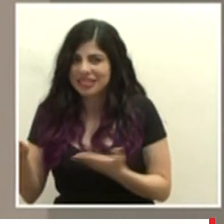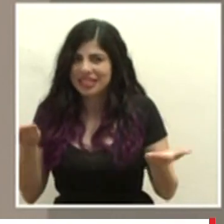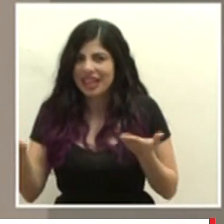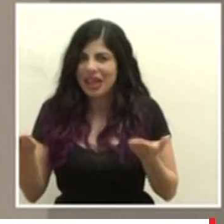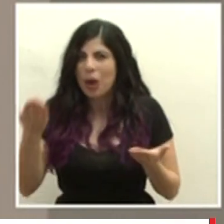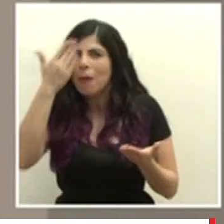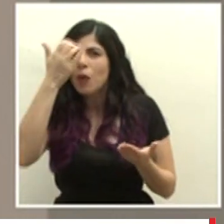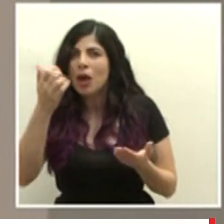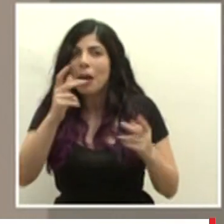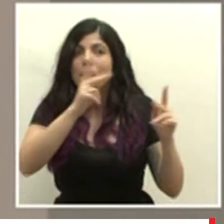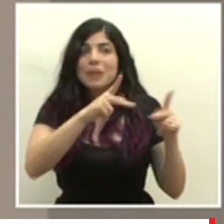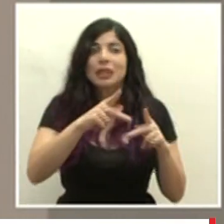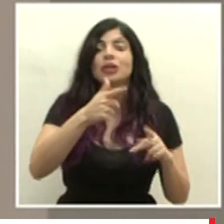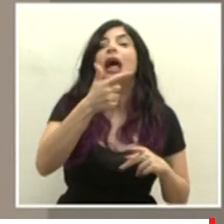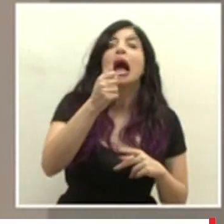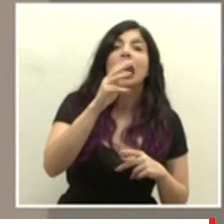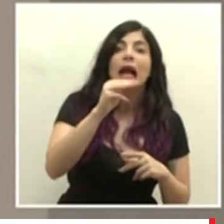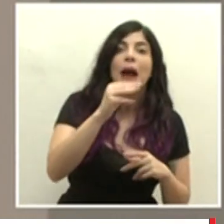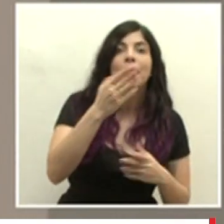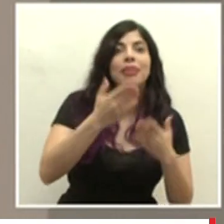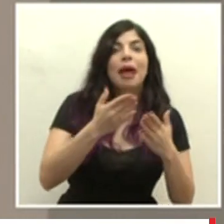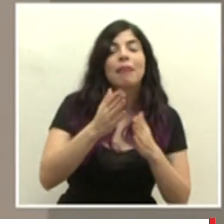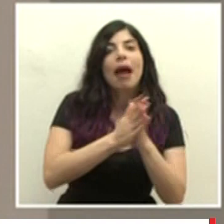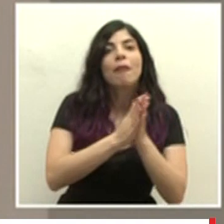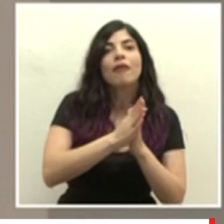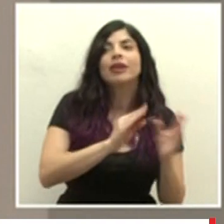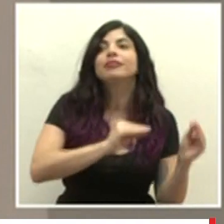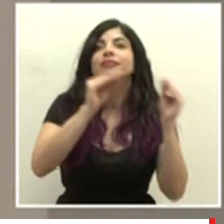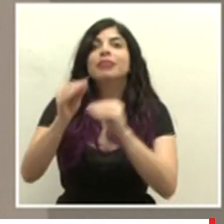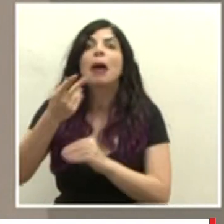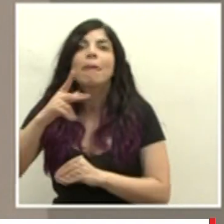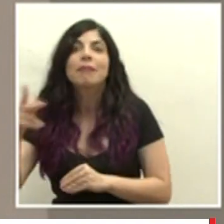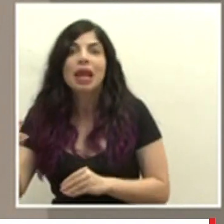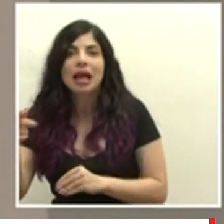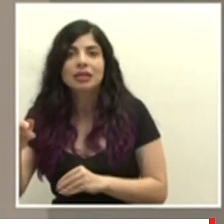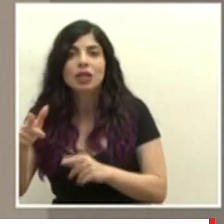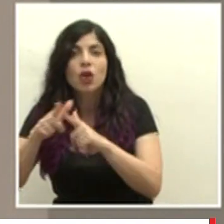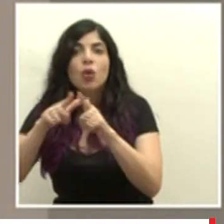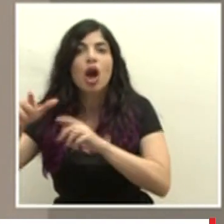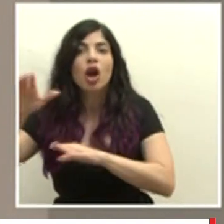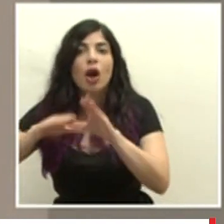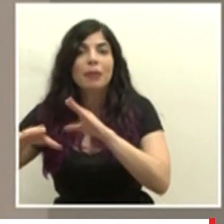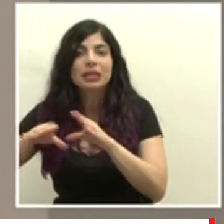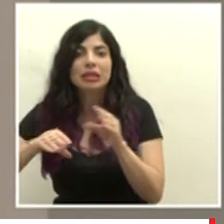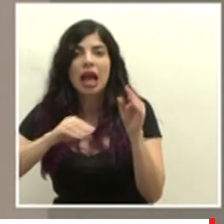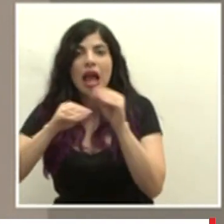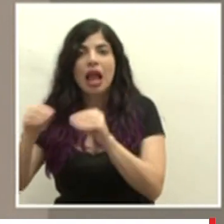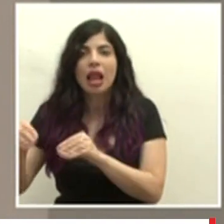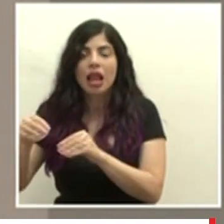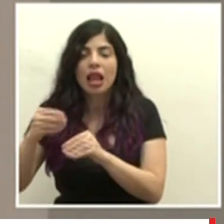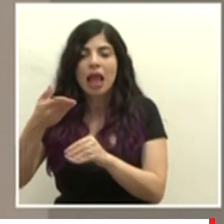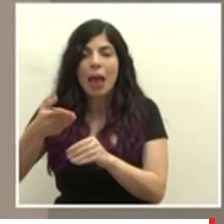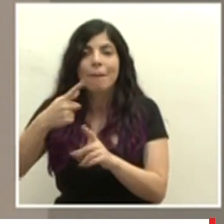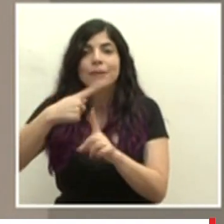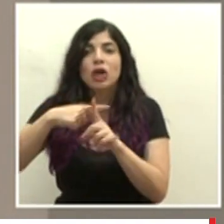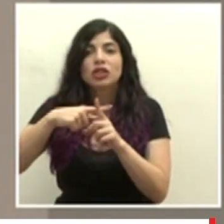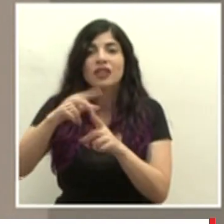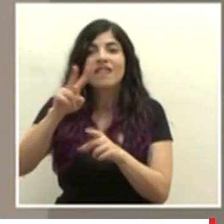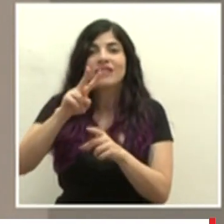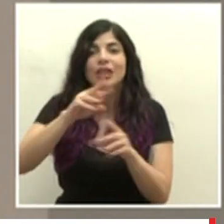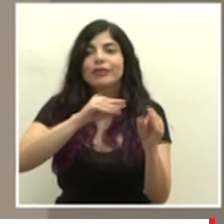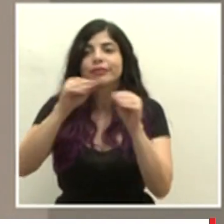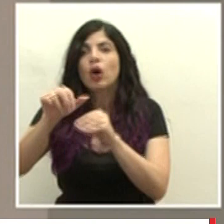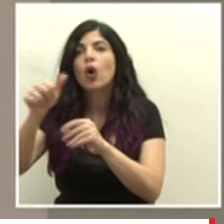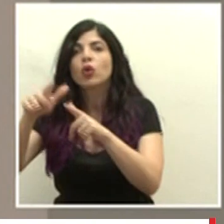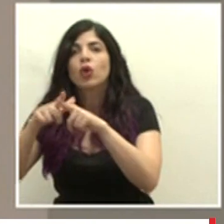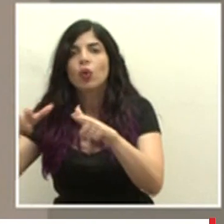bien personas de la gran área metropolitana pueden trasladarse a las playas y a los lugares comerciales y llevarse la positividad hacia otras zonas en